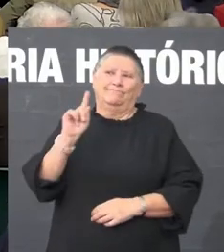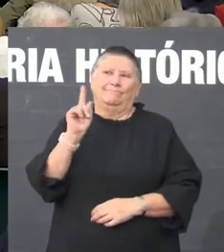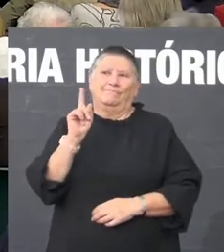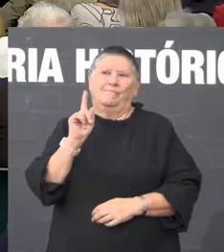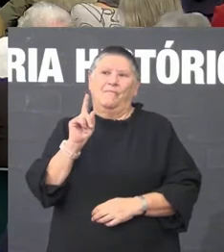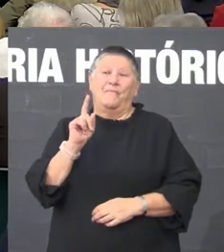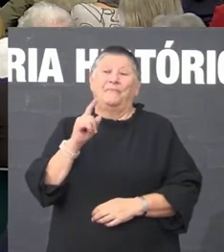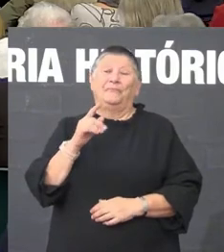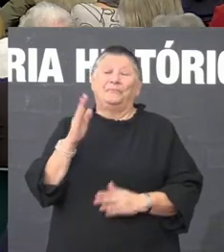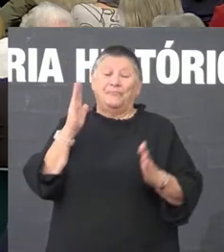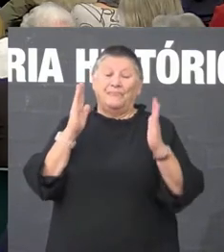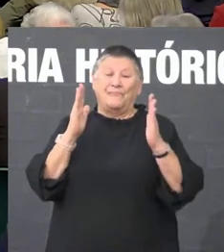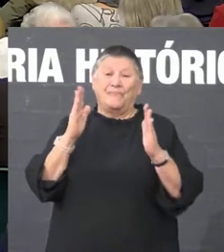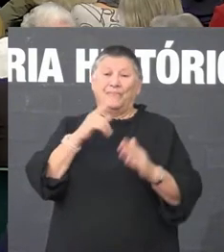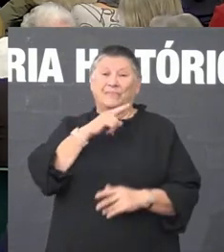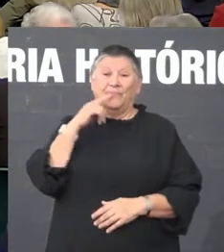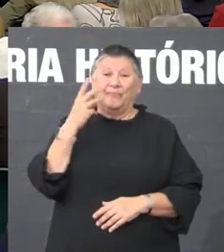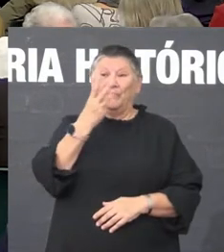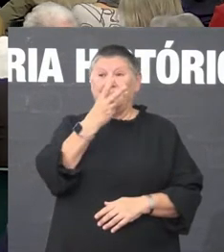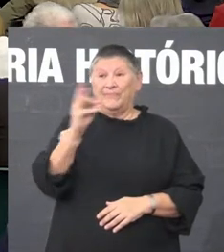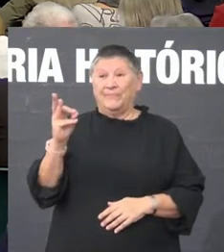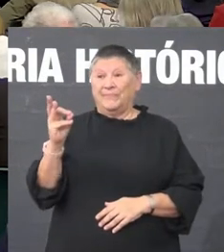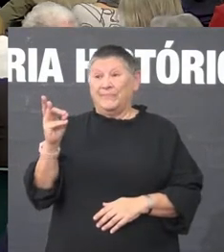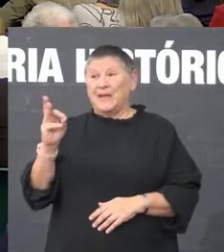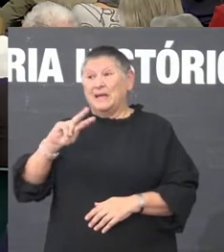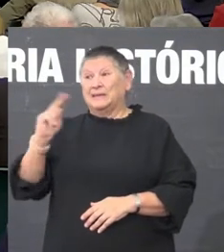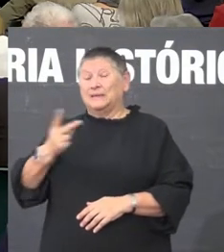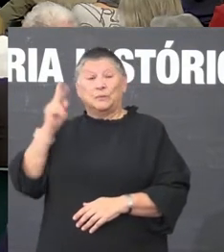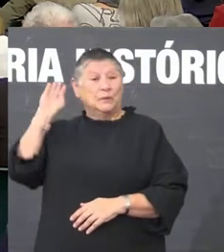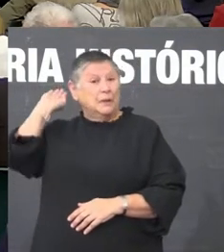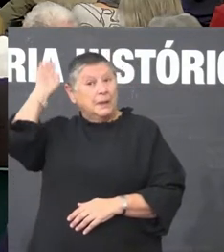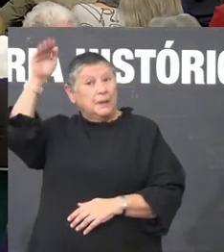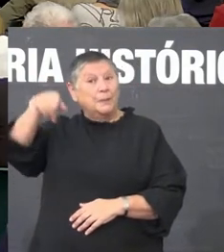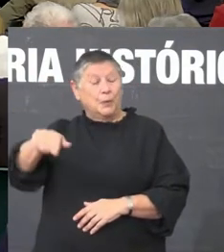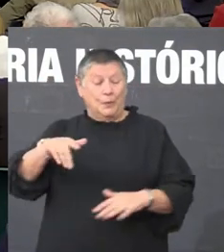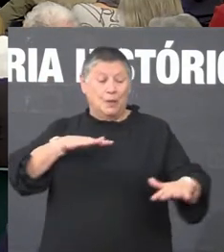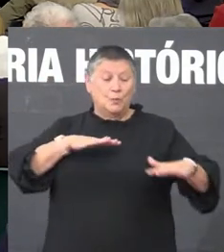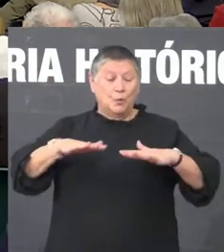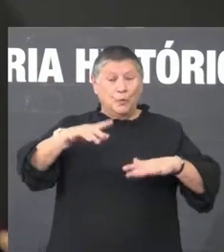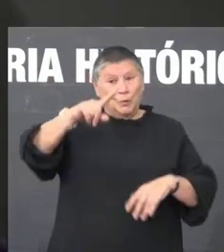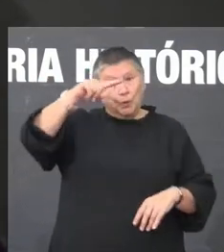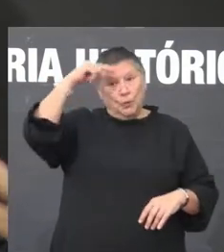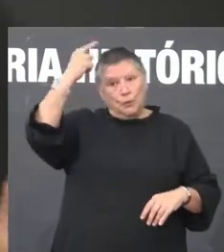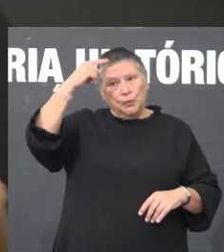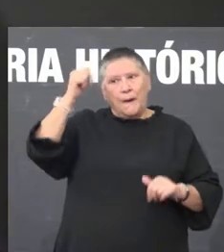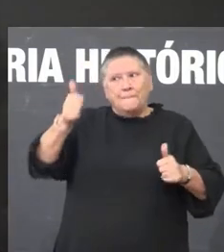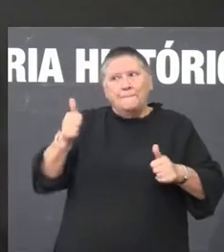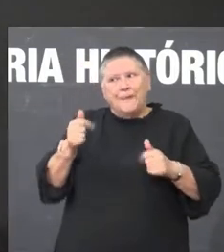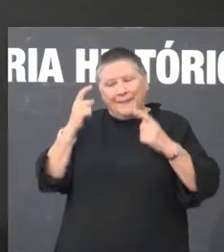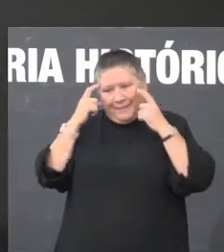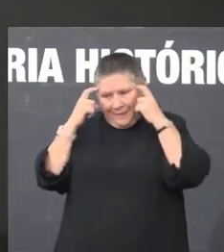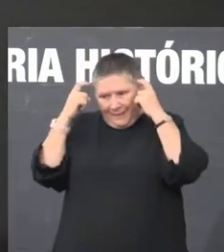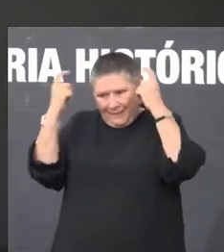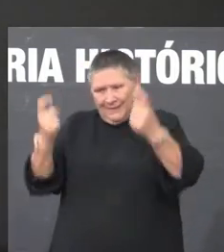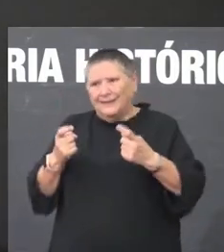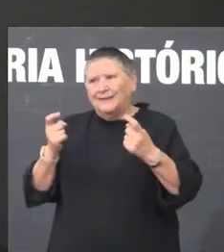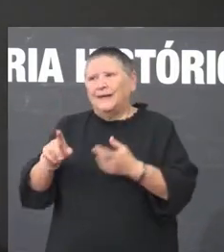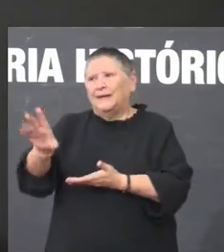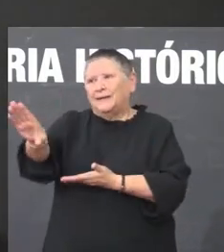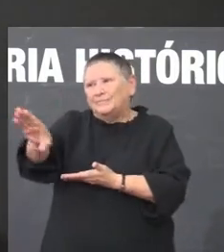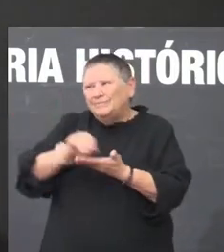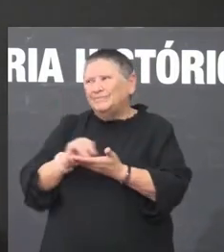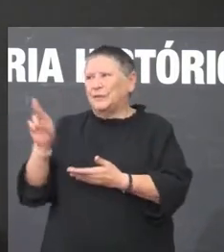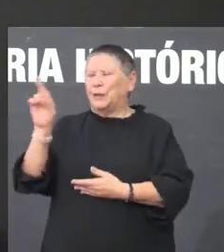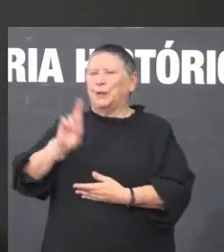los años 30, la República, la Segunda República, bueno, pues los movimientos culturales empiezan a intentar recuperar